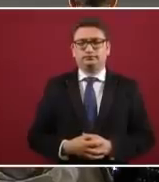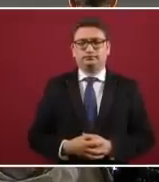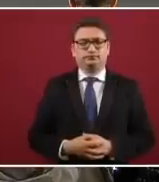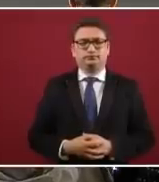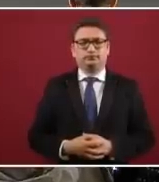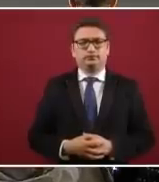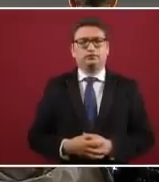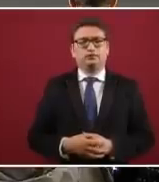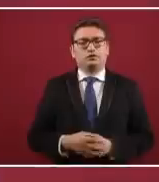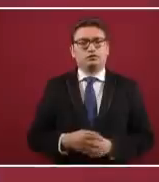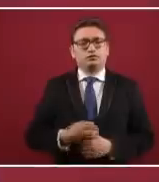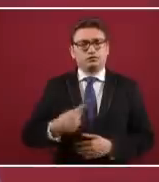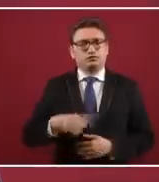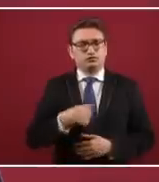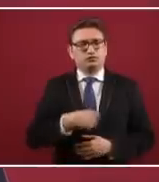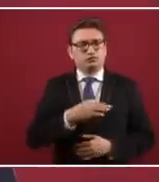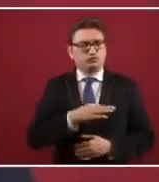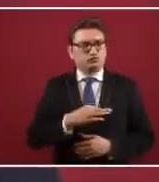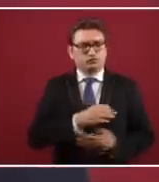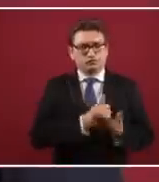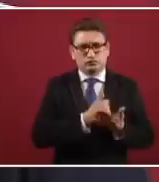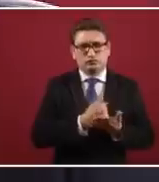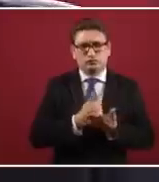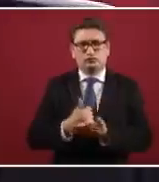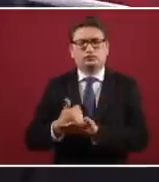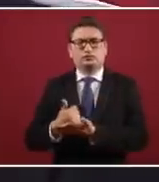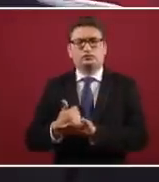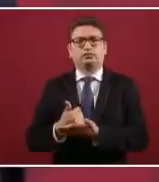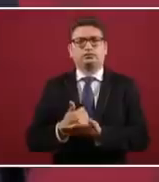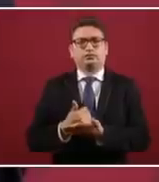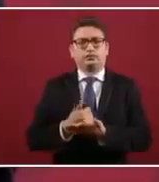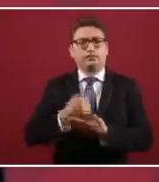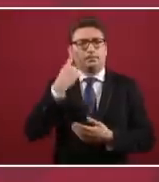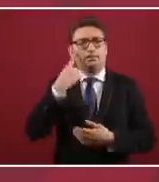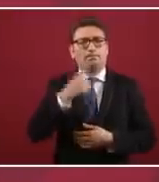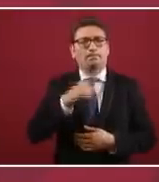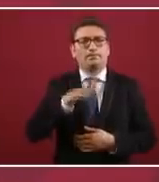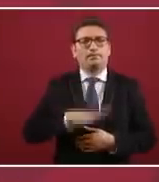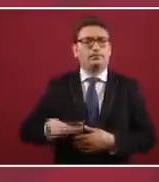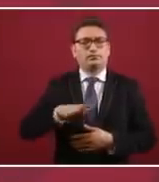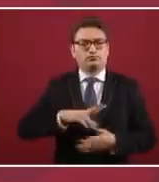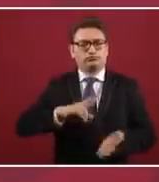ayudar en el fortalecimiento de los valores